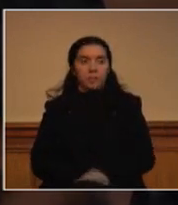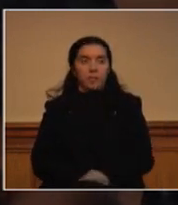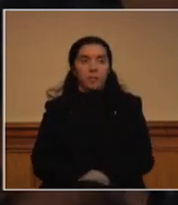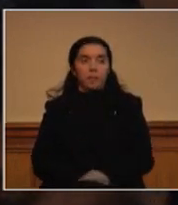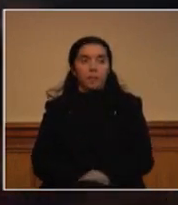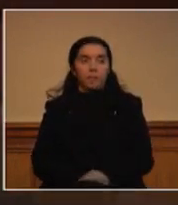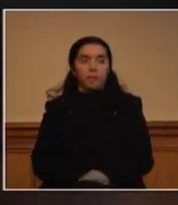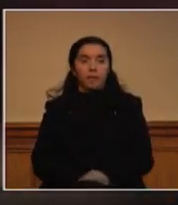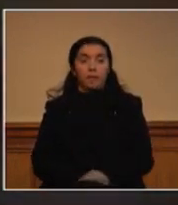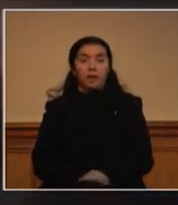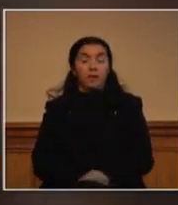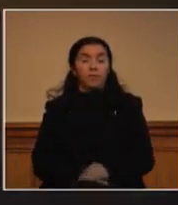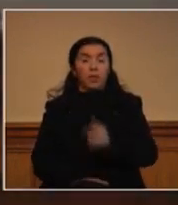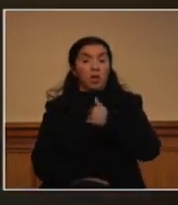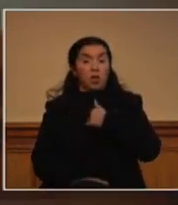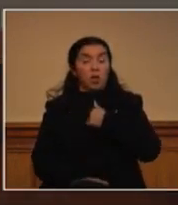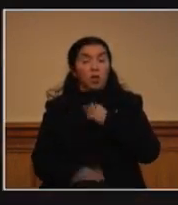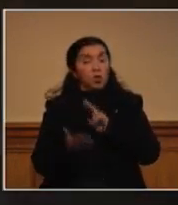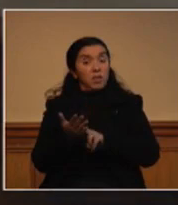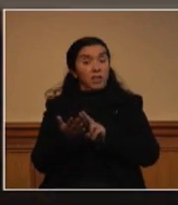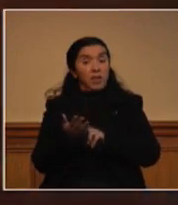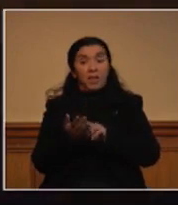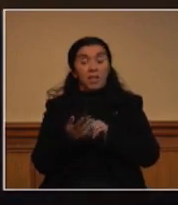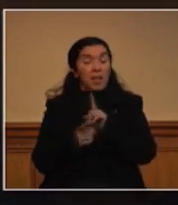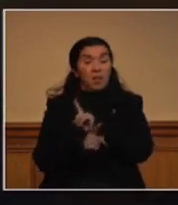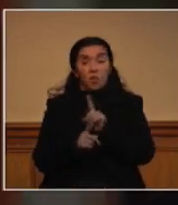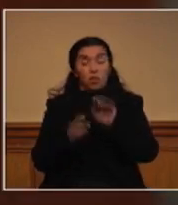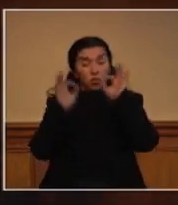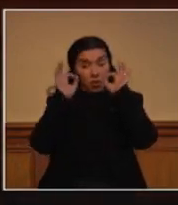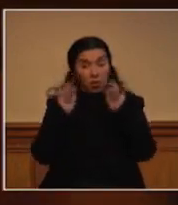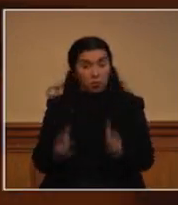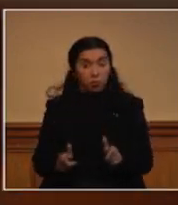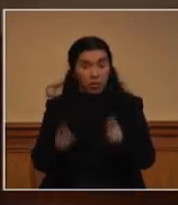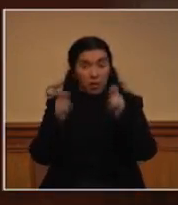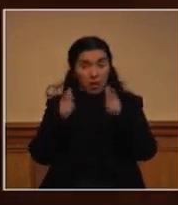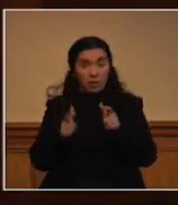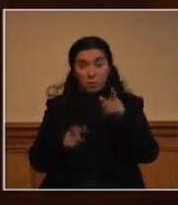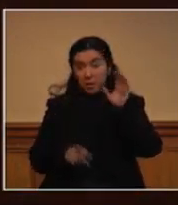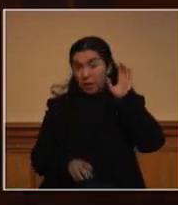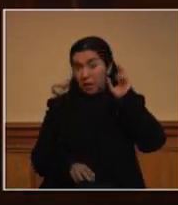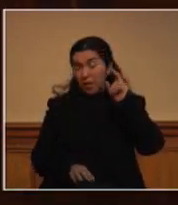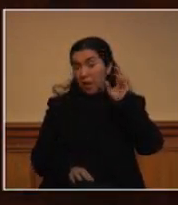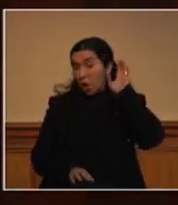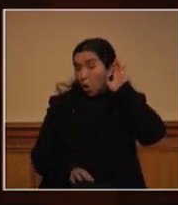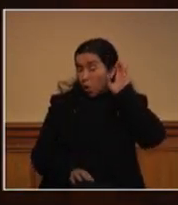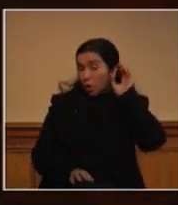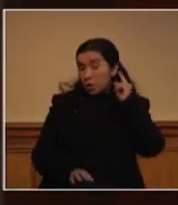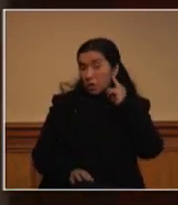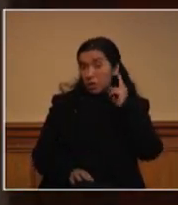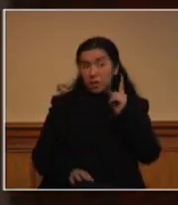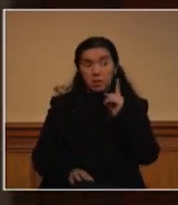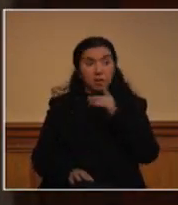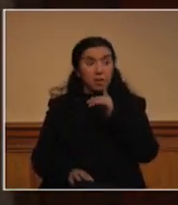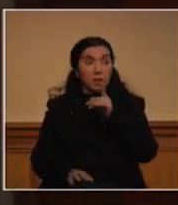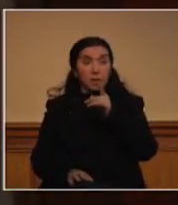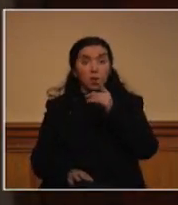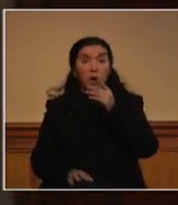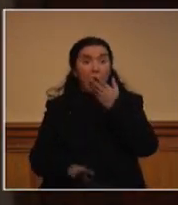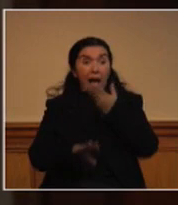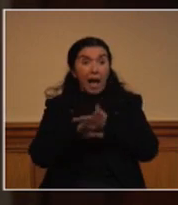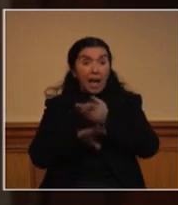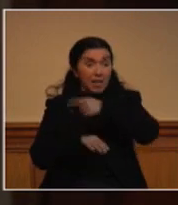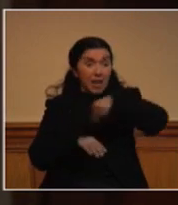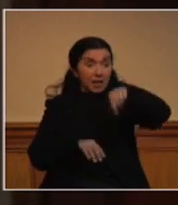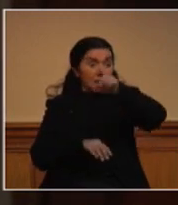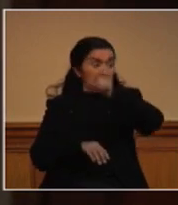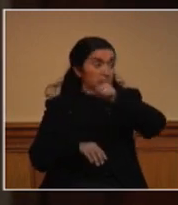Yo realmente no soy una experta en deficiencia auditiva, pero sé que en la sala sí que lo hay. A lo mejor podéis contestarle vosotros.